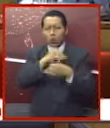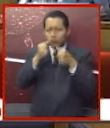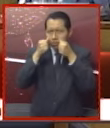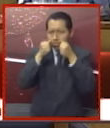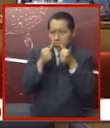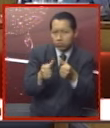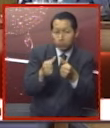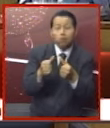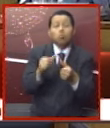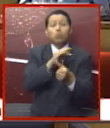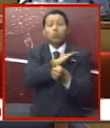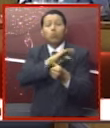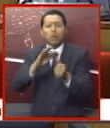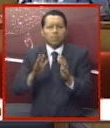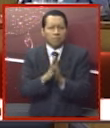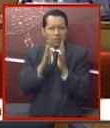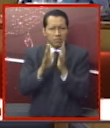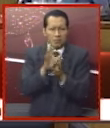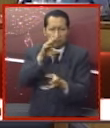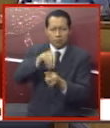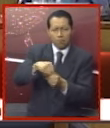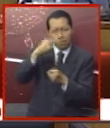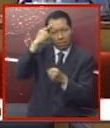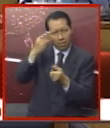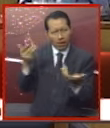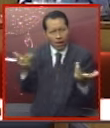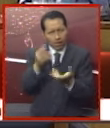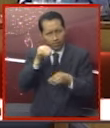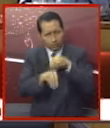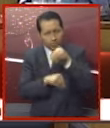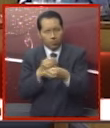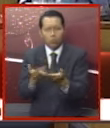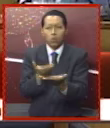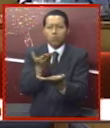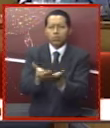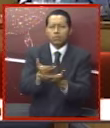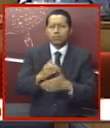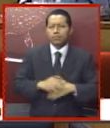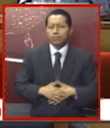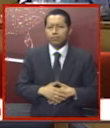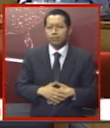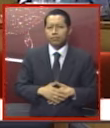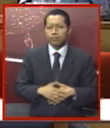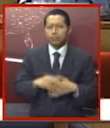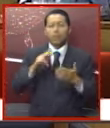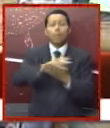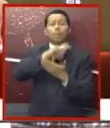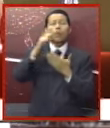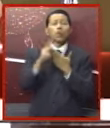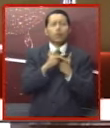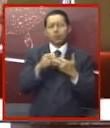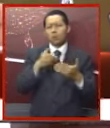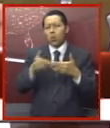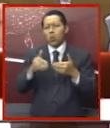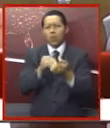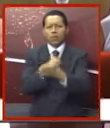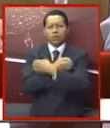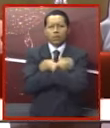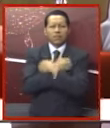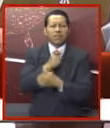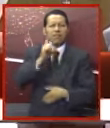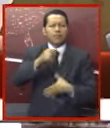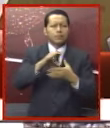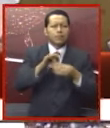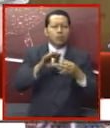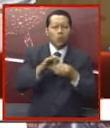poder construir el mejor modelo a partir de esta propuesta. El proyecto de modelo educativo, explicó, consiste